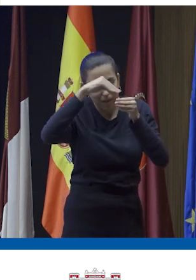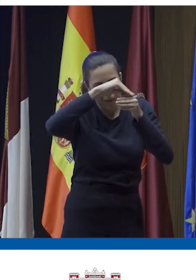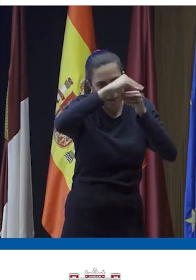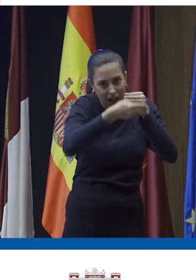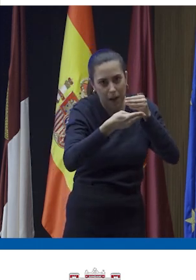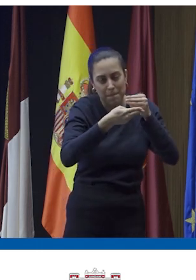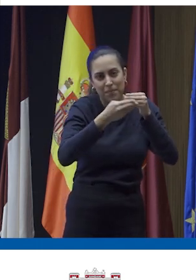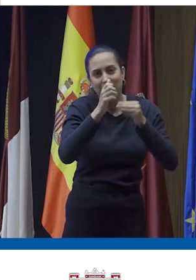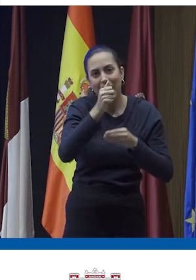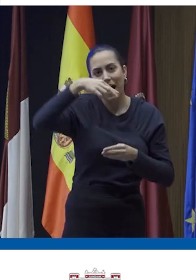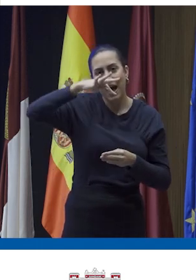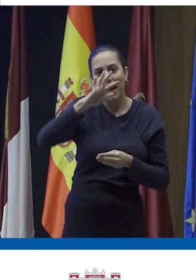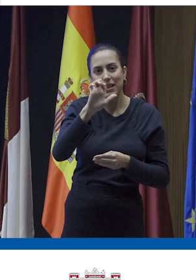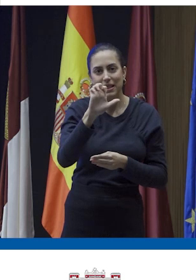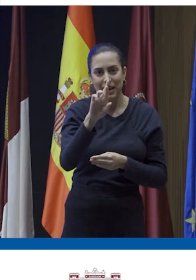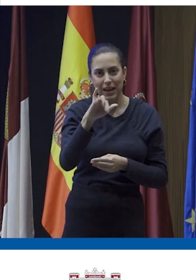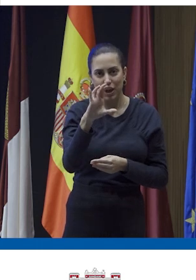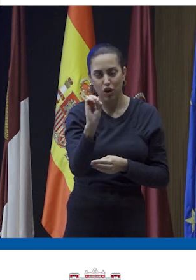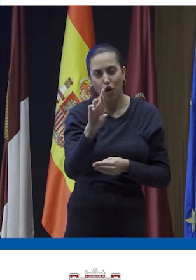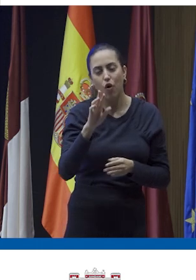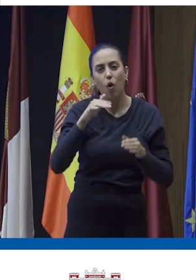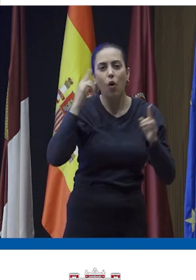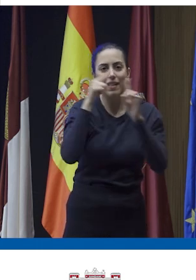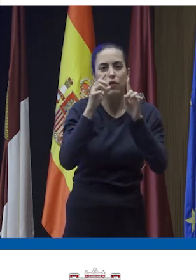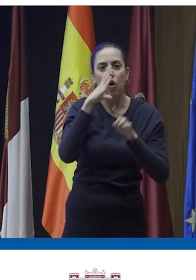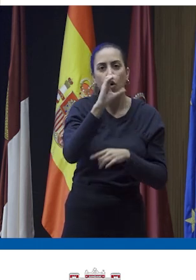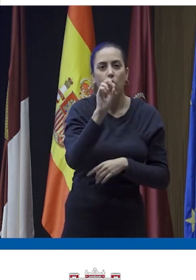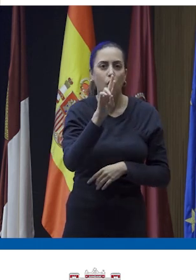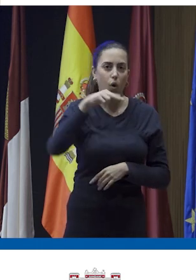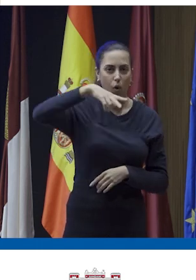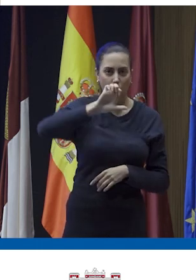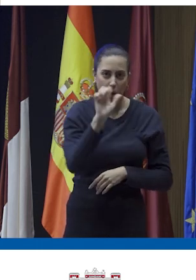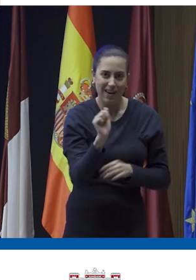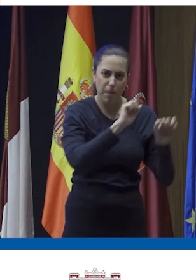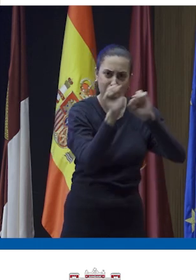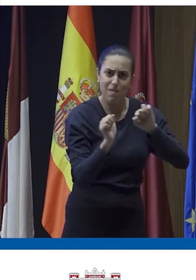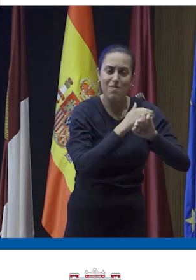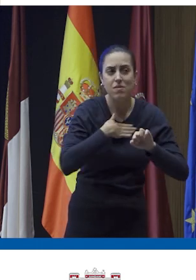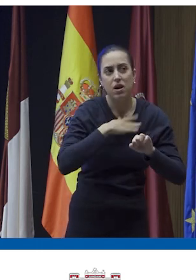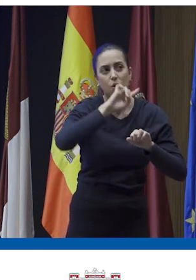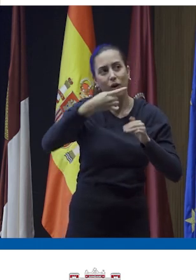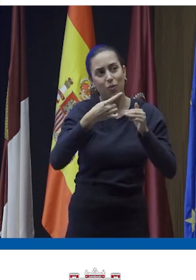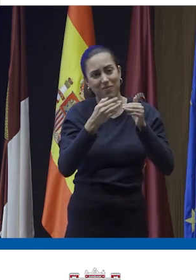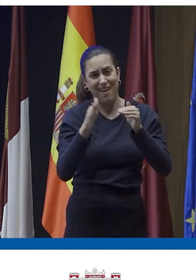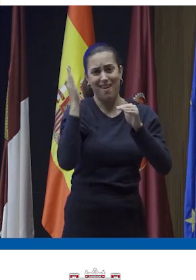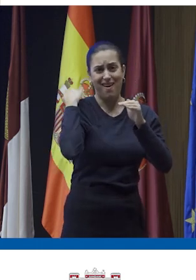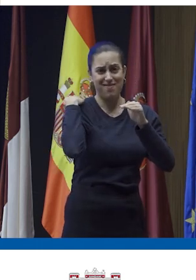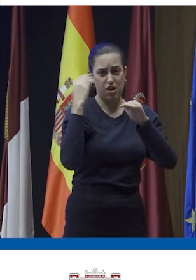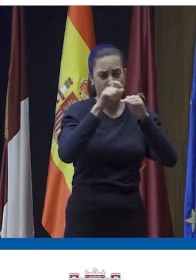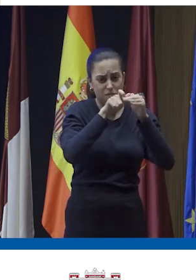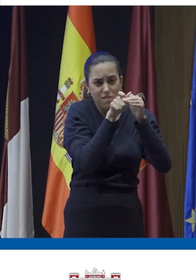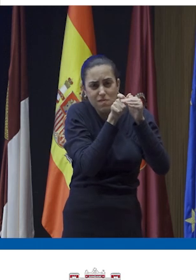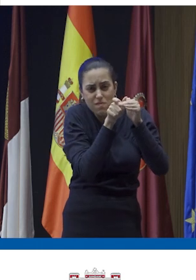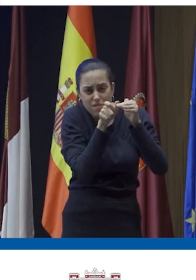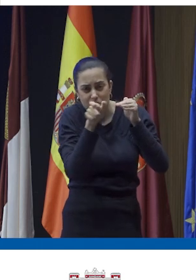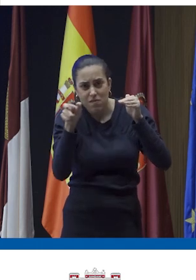anterior, como ya he dicho, para proteger esa córnea. Realizamos una extracción de la cápsula anterior, como podéis ver aquí. Traemos la